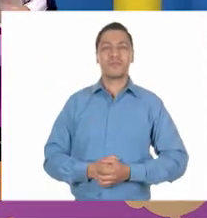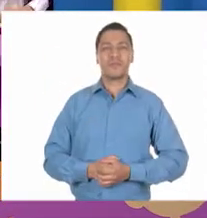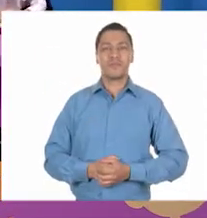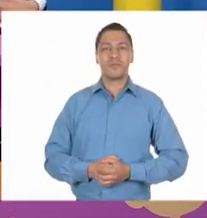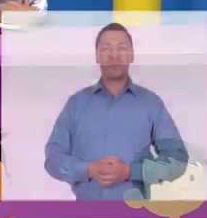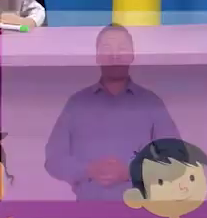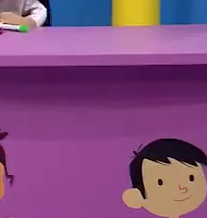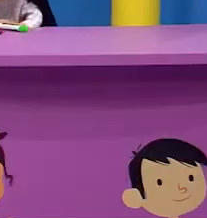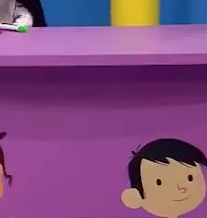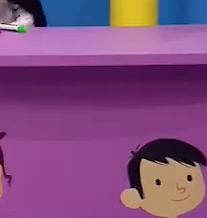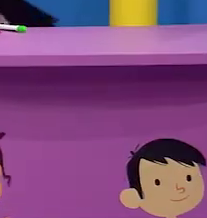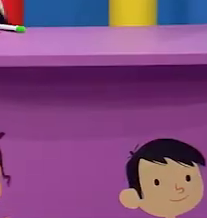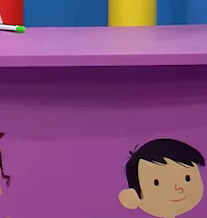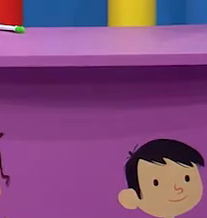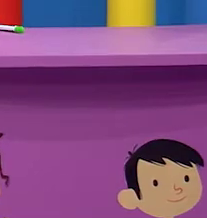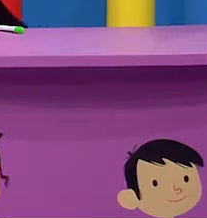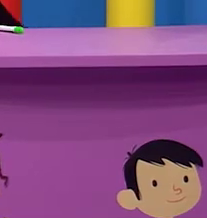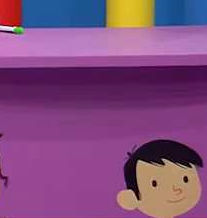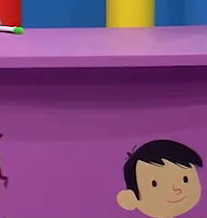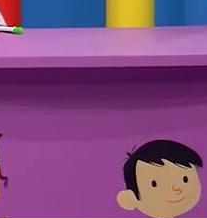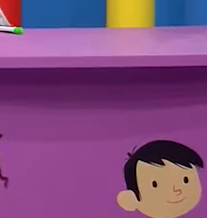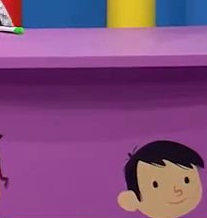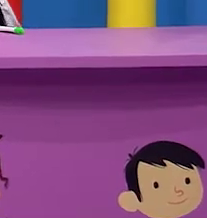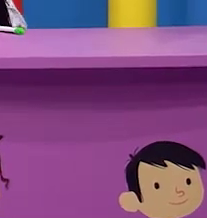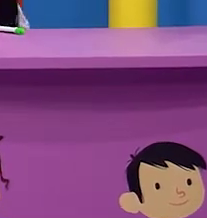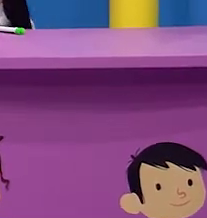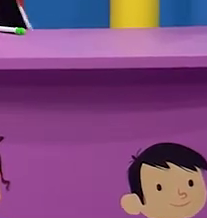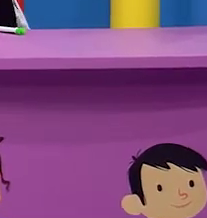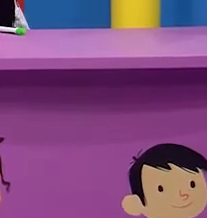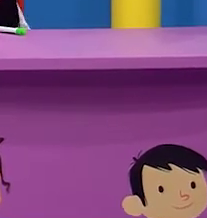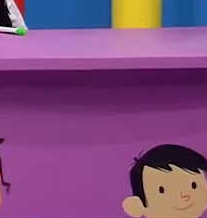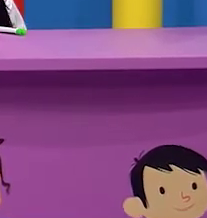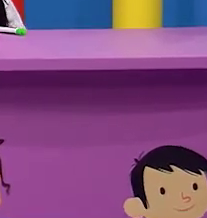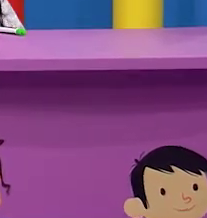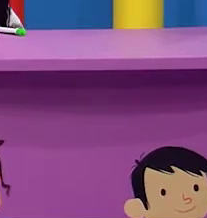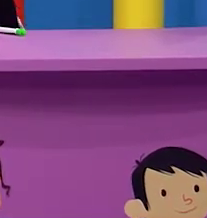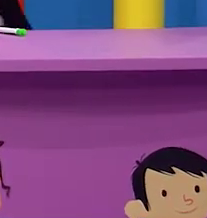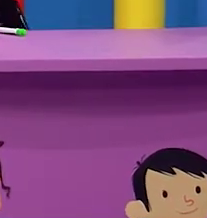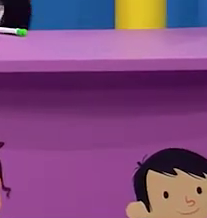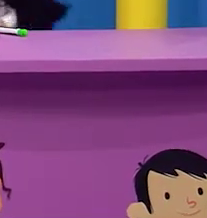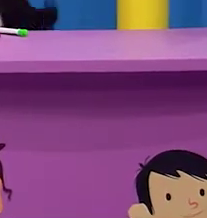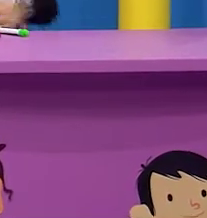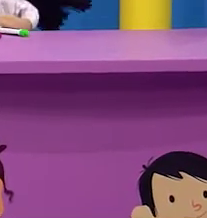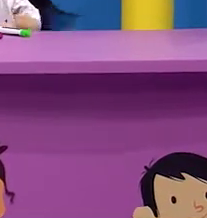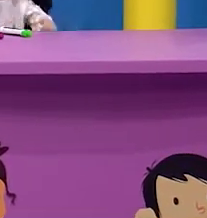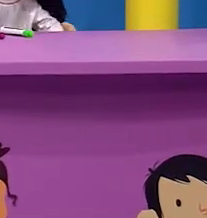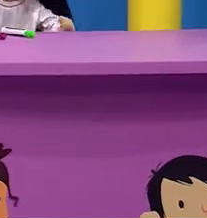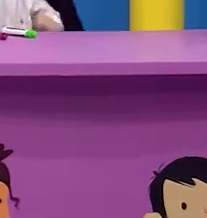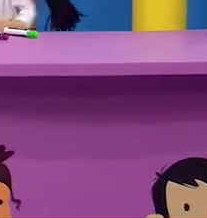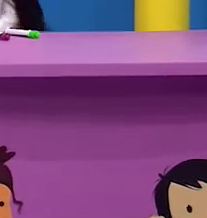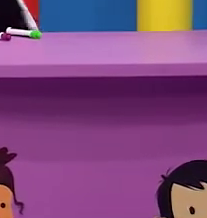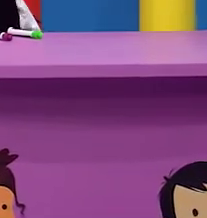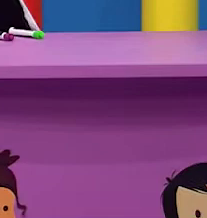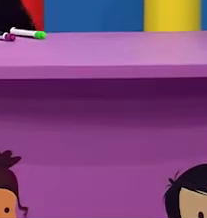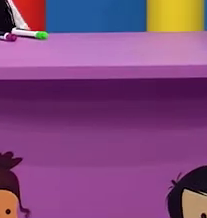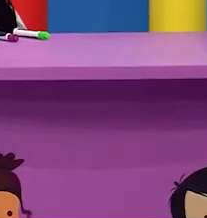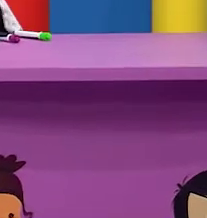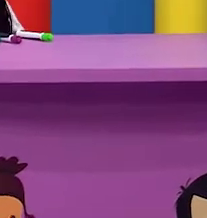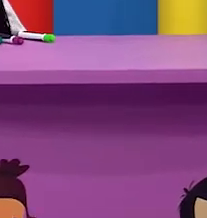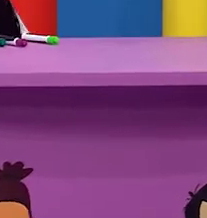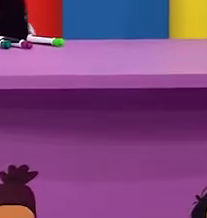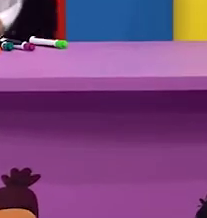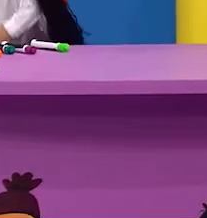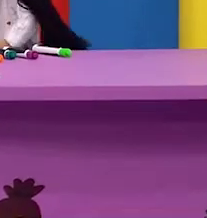rojo, no importa el color, ni el idioma, raza